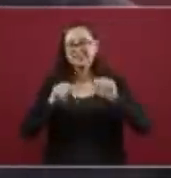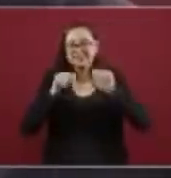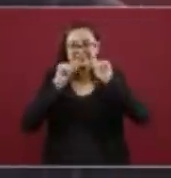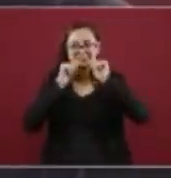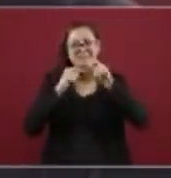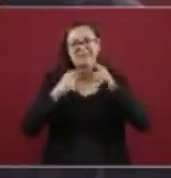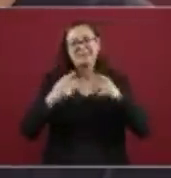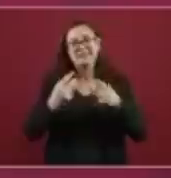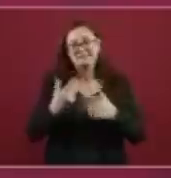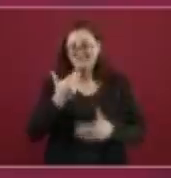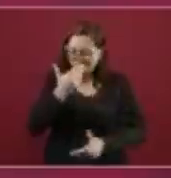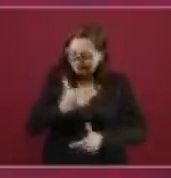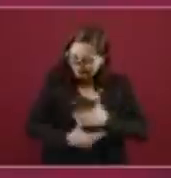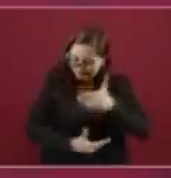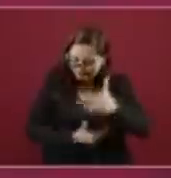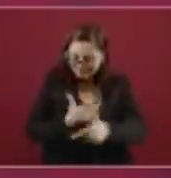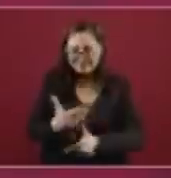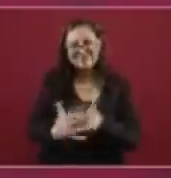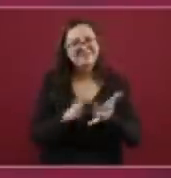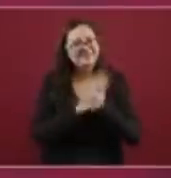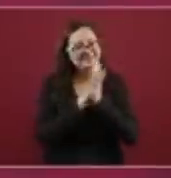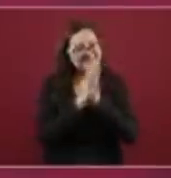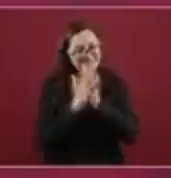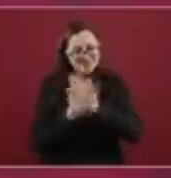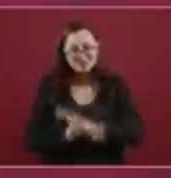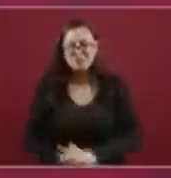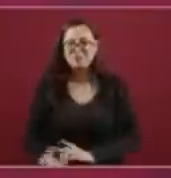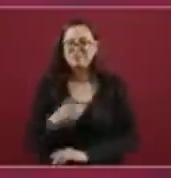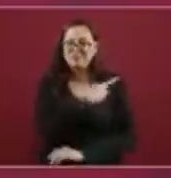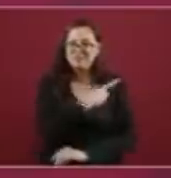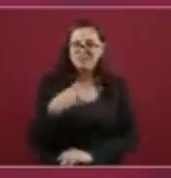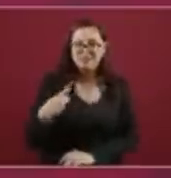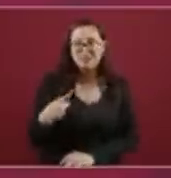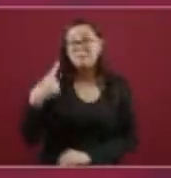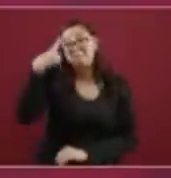para perjudicar a quien lo necesita, a un enfermo,